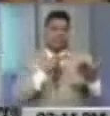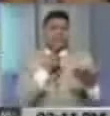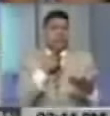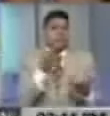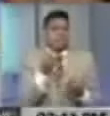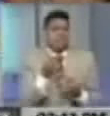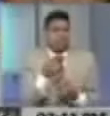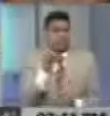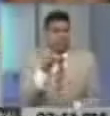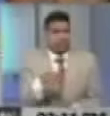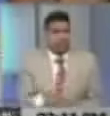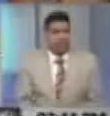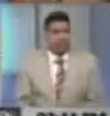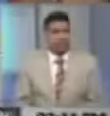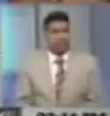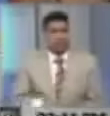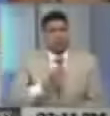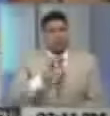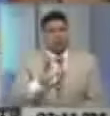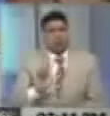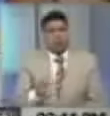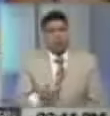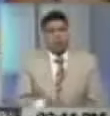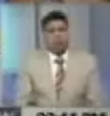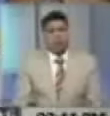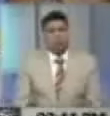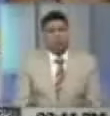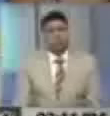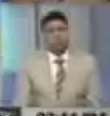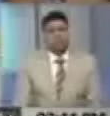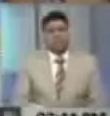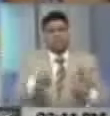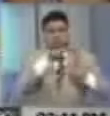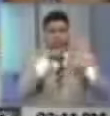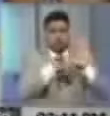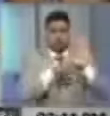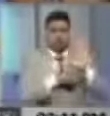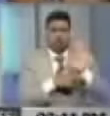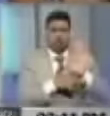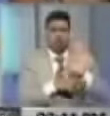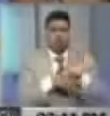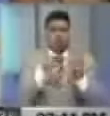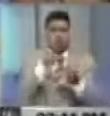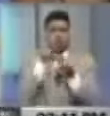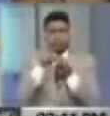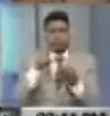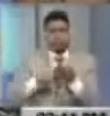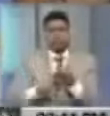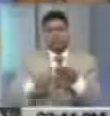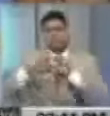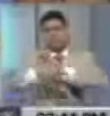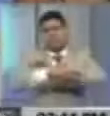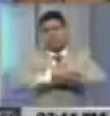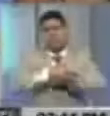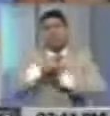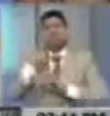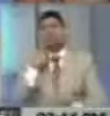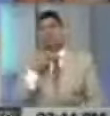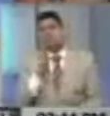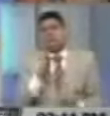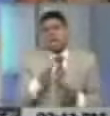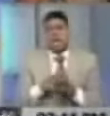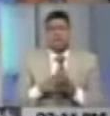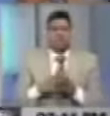precios, sino que además también las cuestiones que tienen que ver con las normas tributarias, la evasión fiscal,